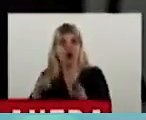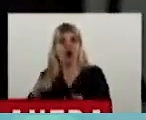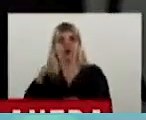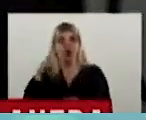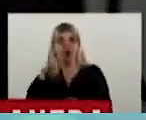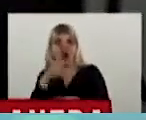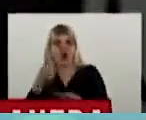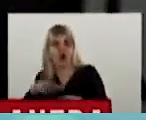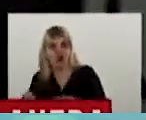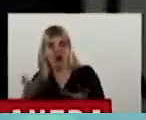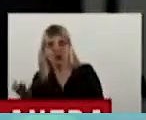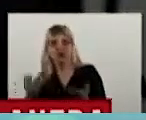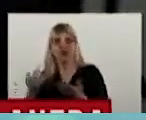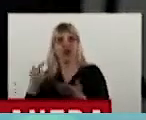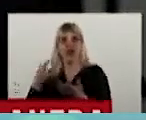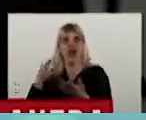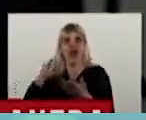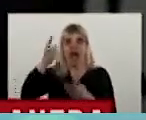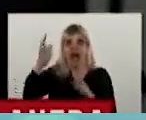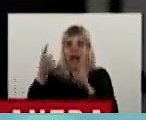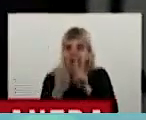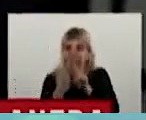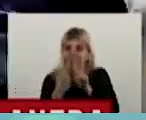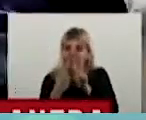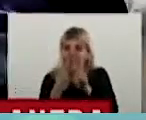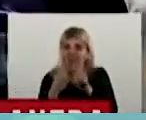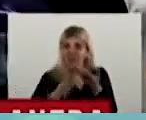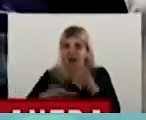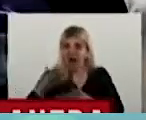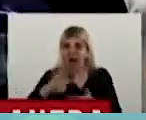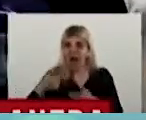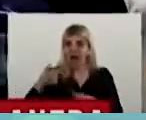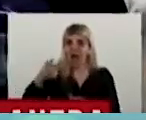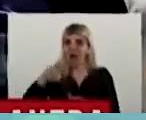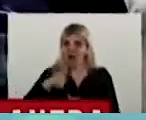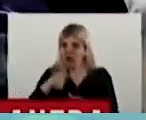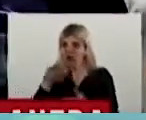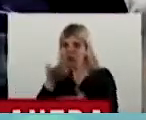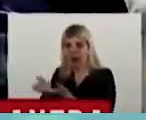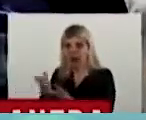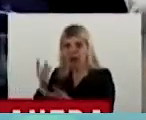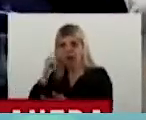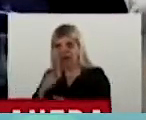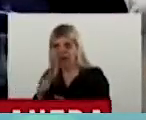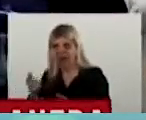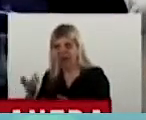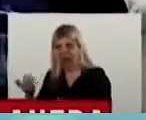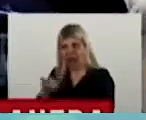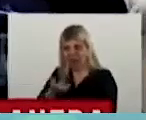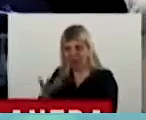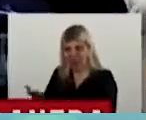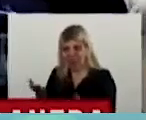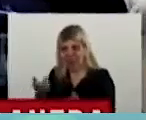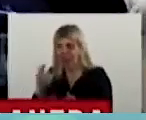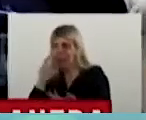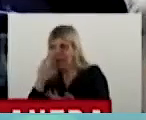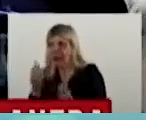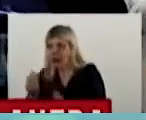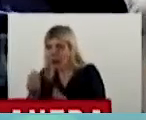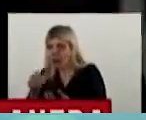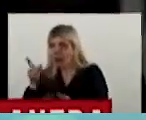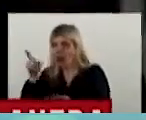al gobierno nacional, le pedí a Axel que me ayude, porque él ya tenía alguna ventaja de conocimiento, su gente, sus